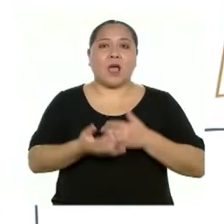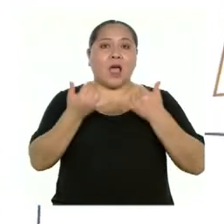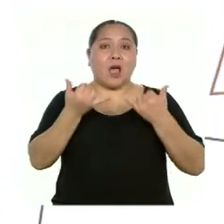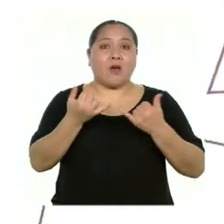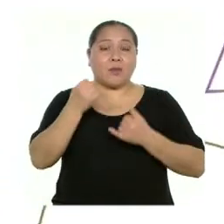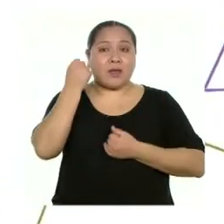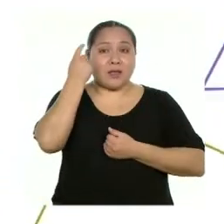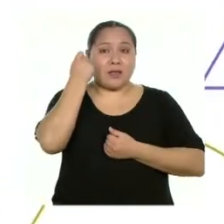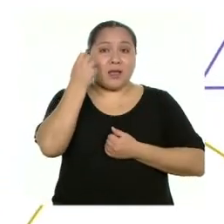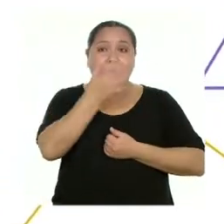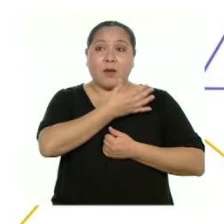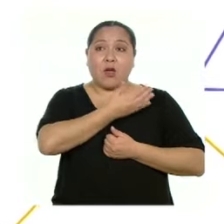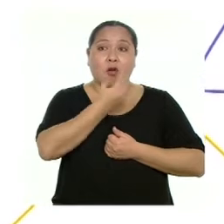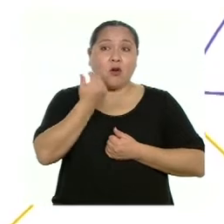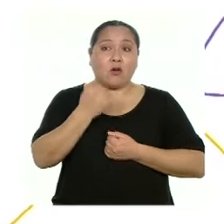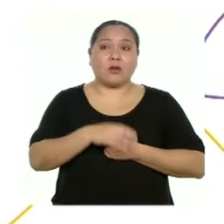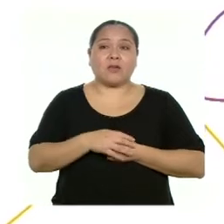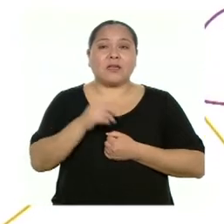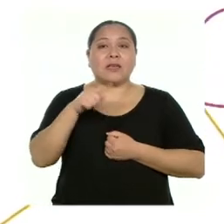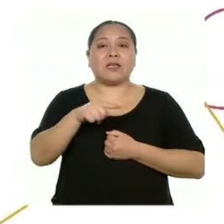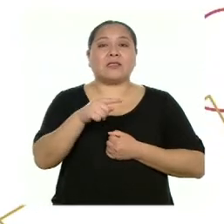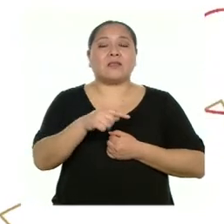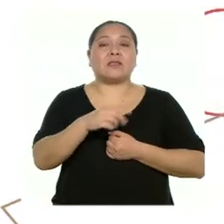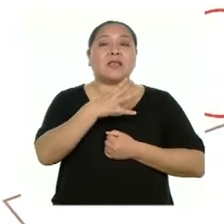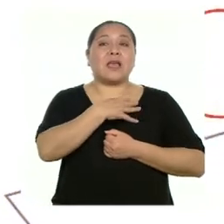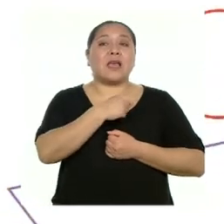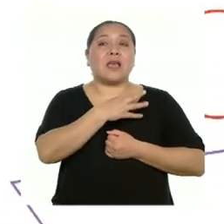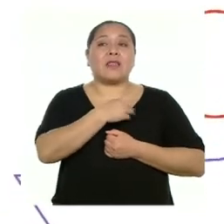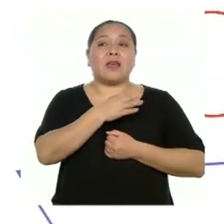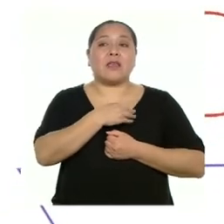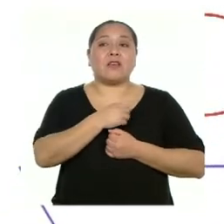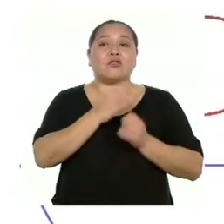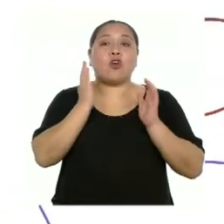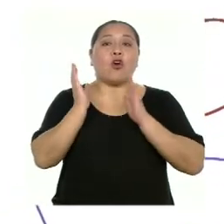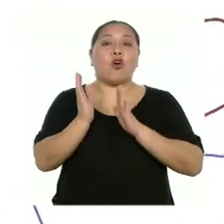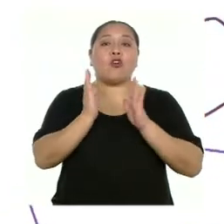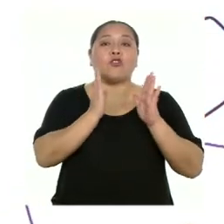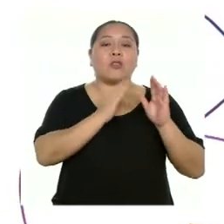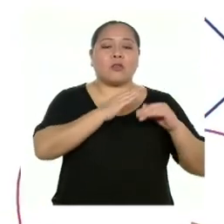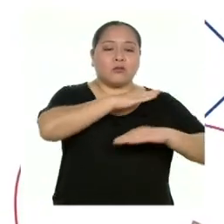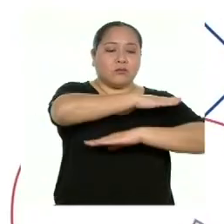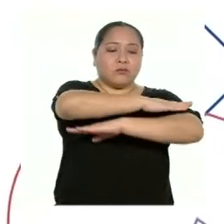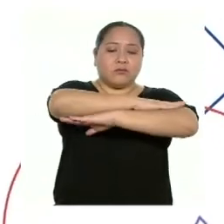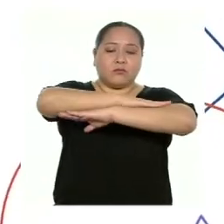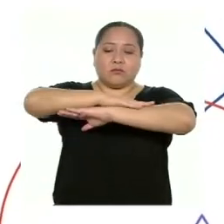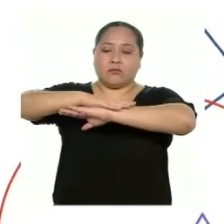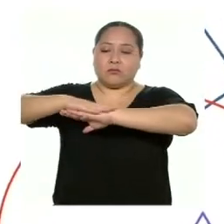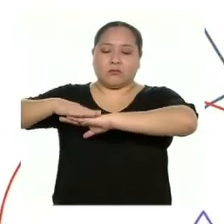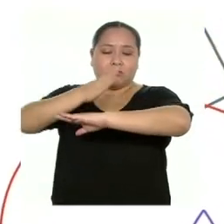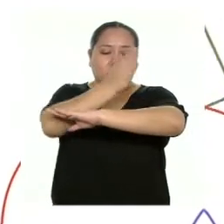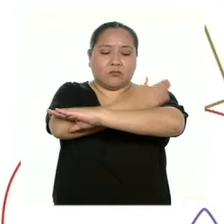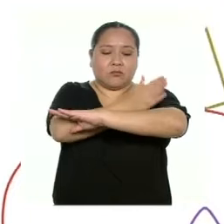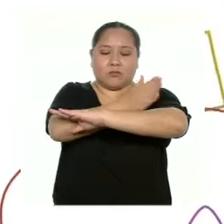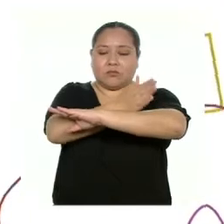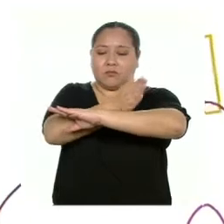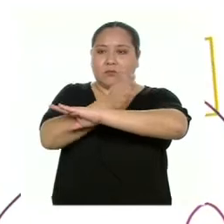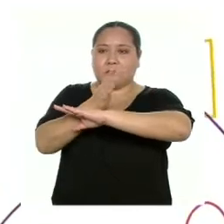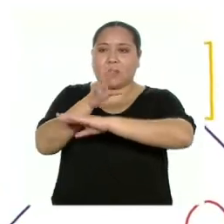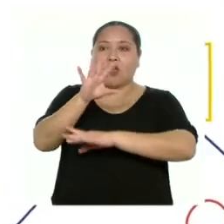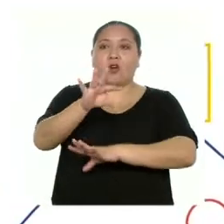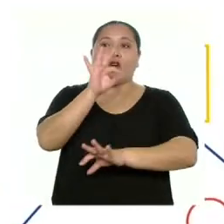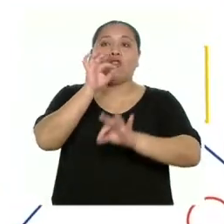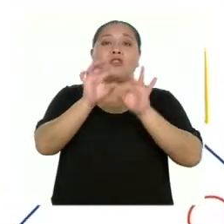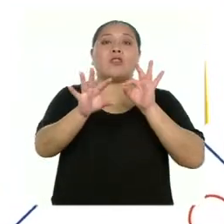mejor entendimiento, los datos de las edades de los estudiantes los ordenamos en una recta numérica y determinamos la media de